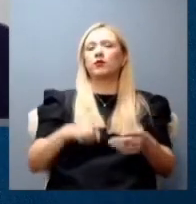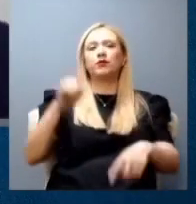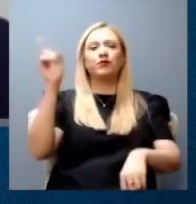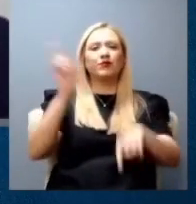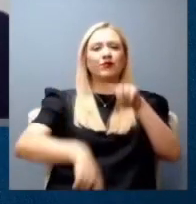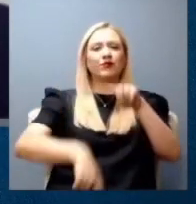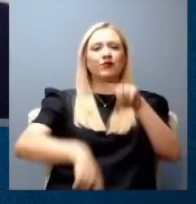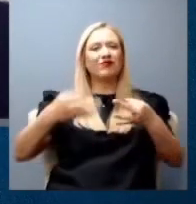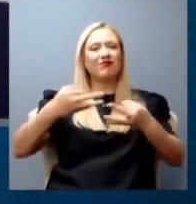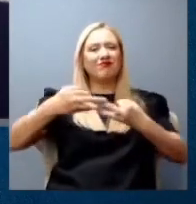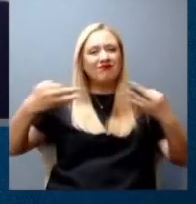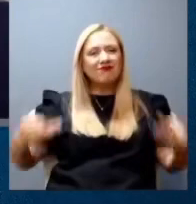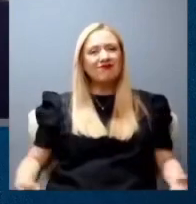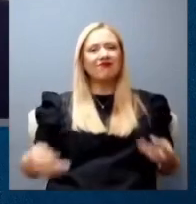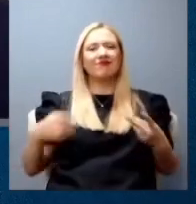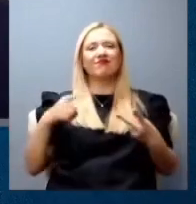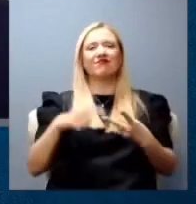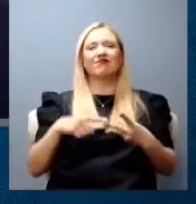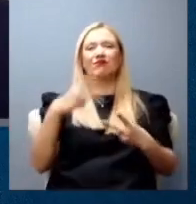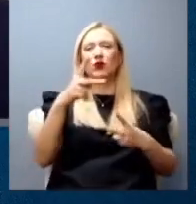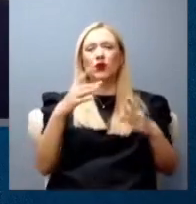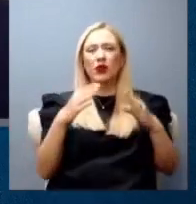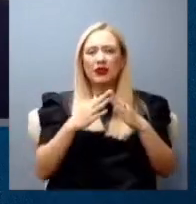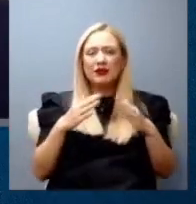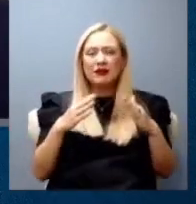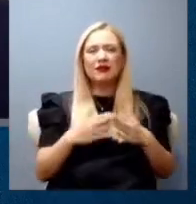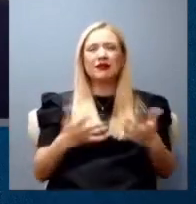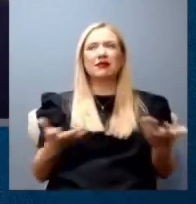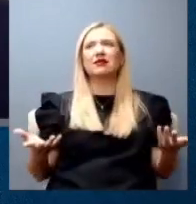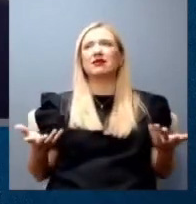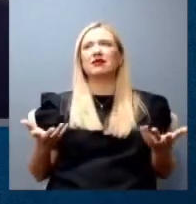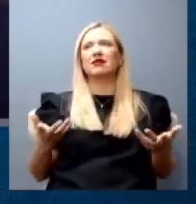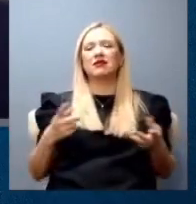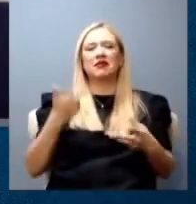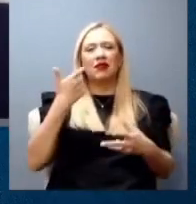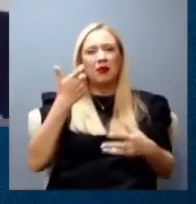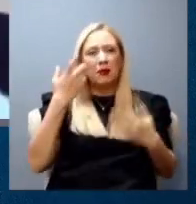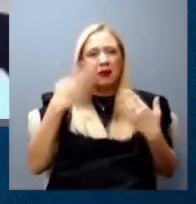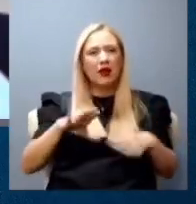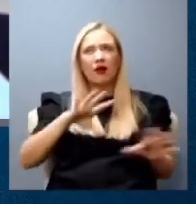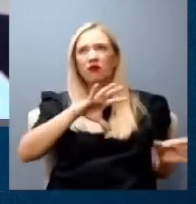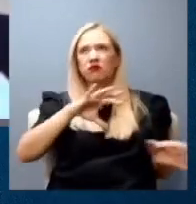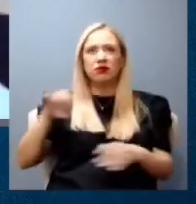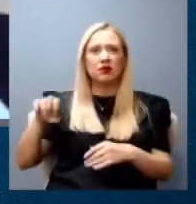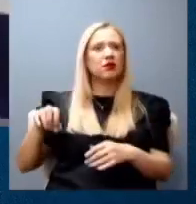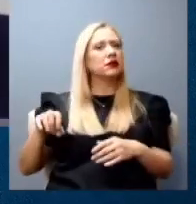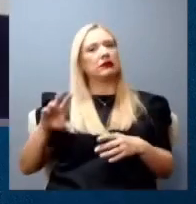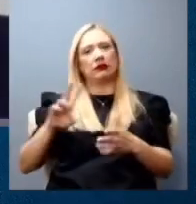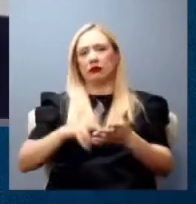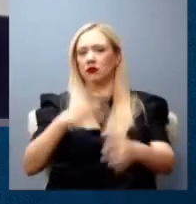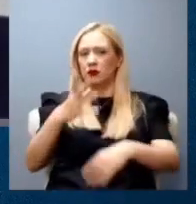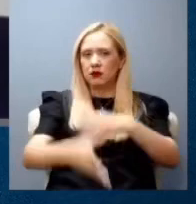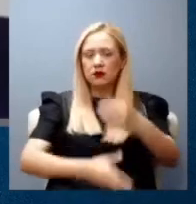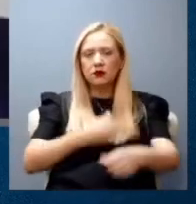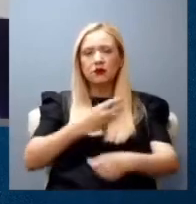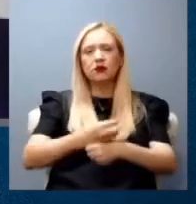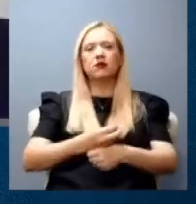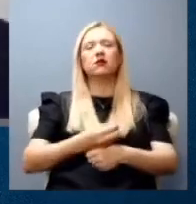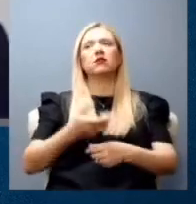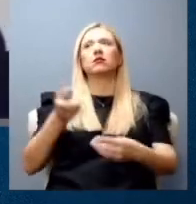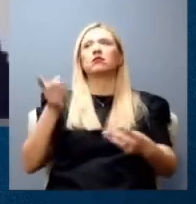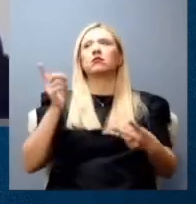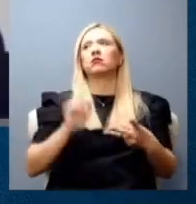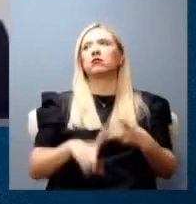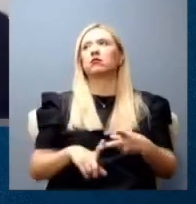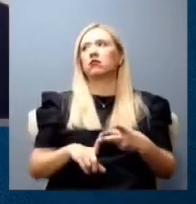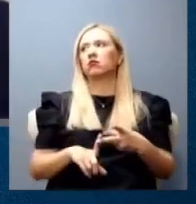de tierras, restitución de derechos que han sido vulnerados a las víctimas. Están también las medidas